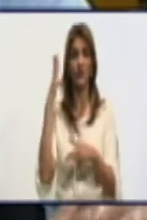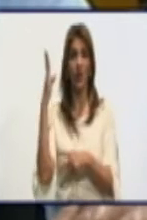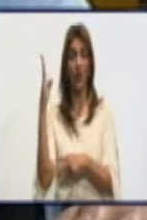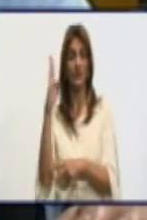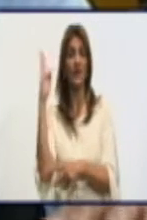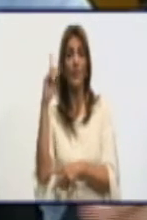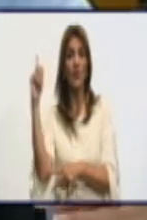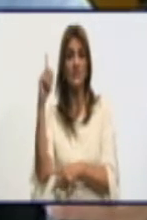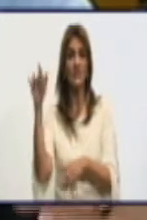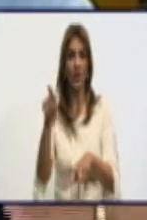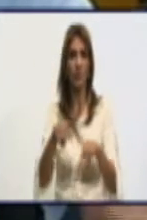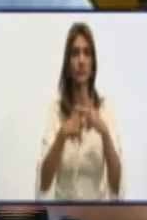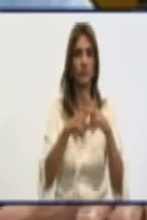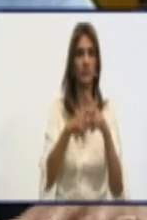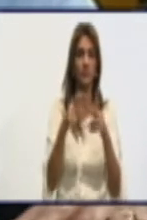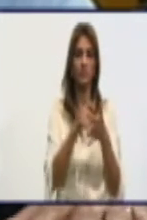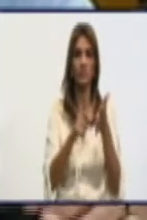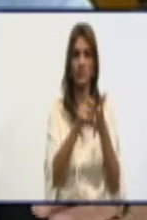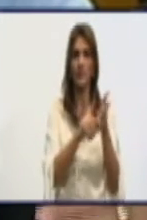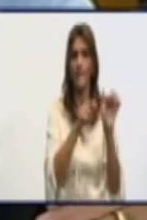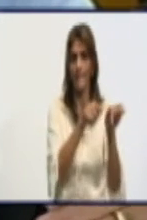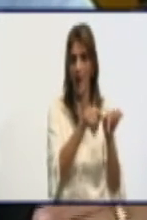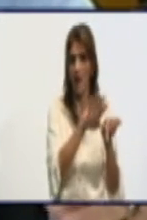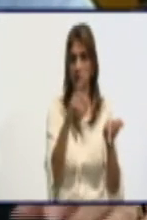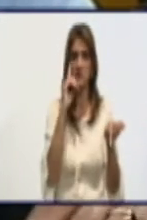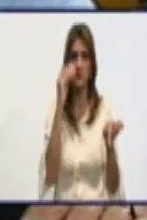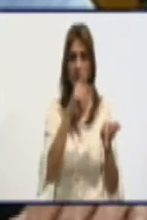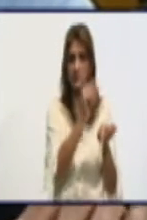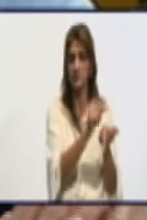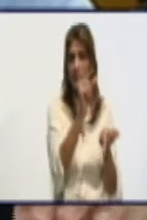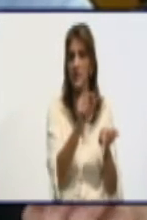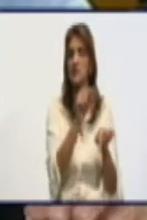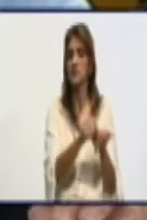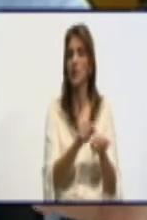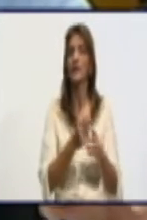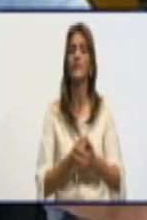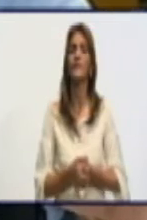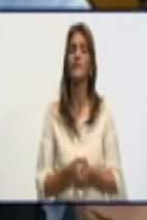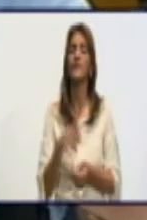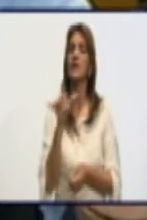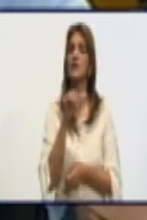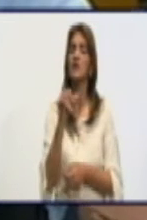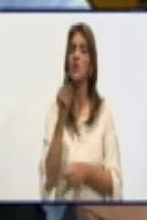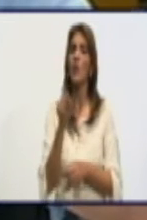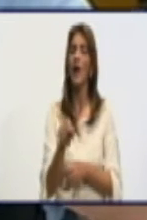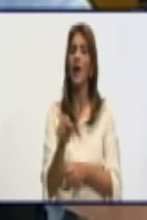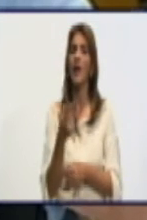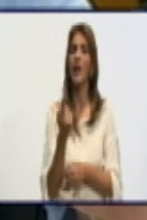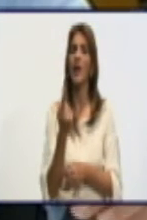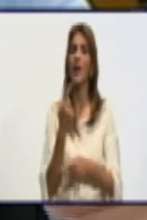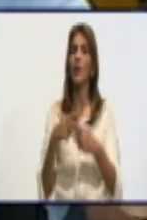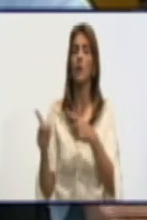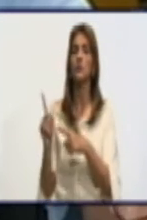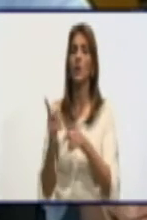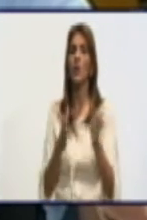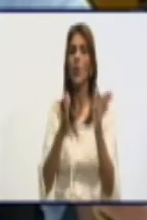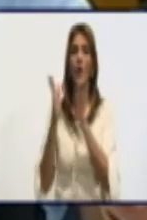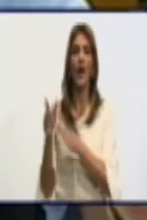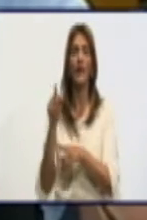en el servicio eléctrico. También eventualmente hubo poda en la zona del entronque de Guisa, que afectó algunos ramales,